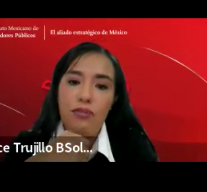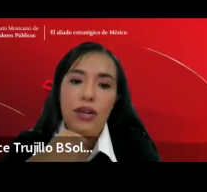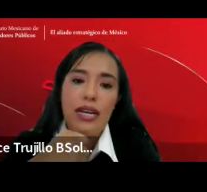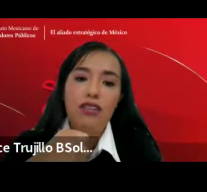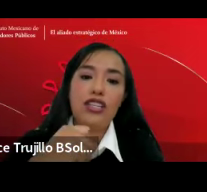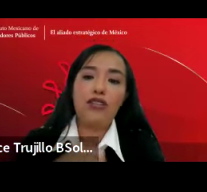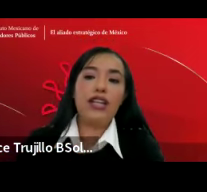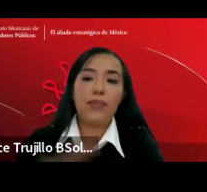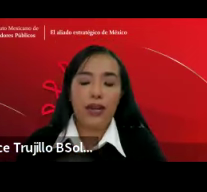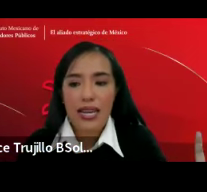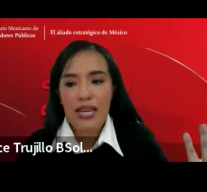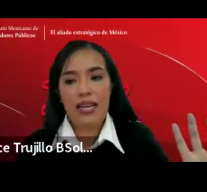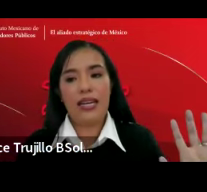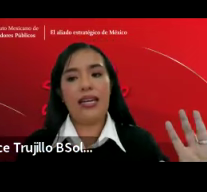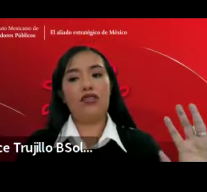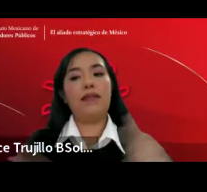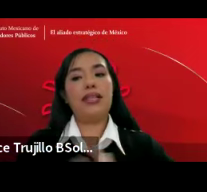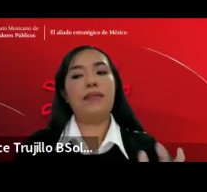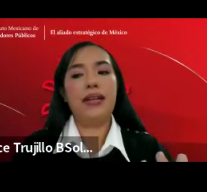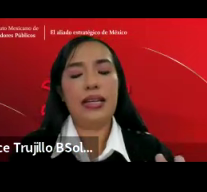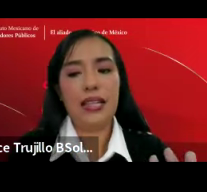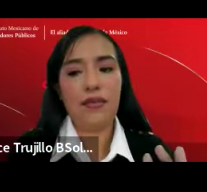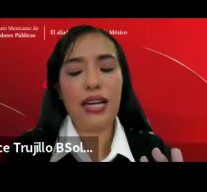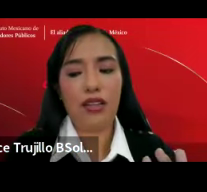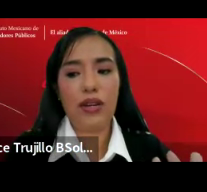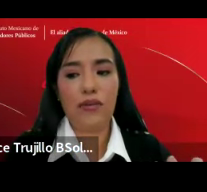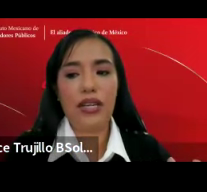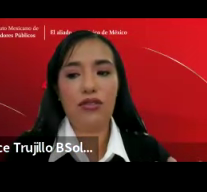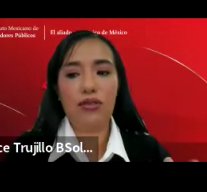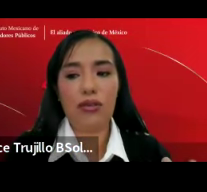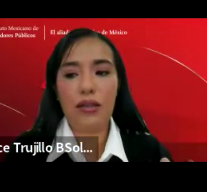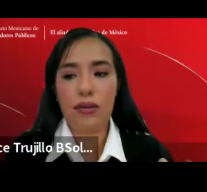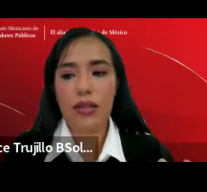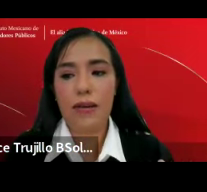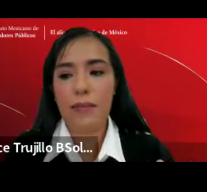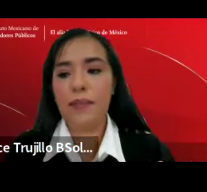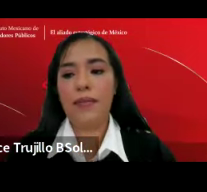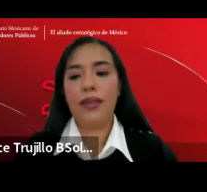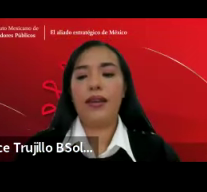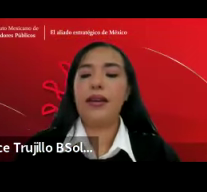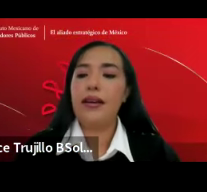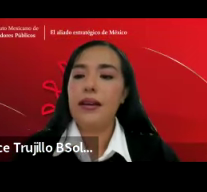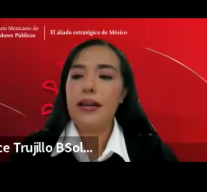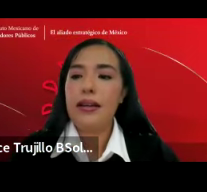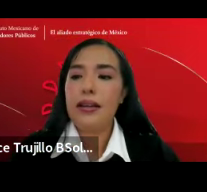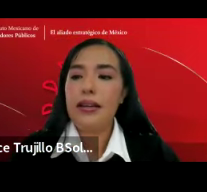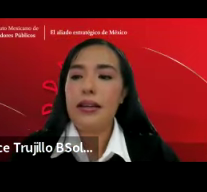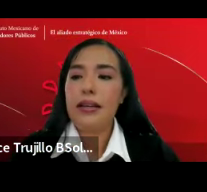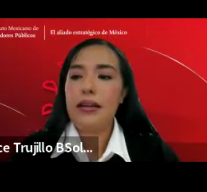el terrorismo. Entonces, ahorita por ley, solamente identifica a tus beneficiarios controlados.